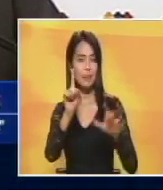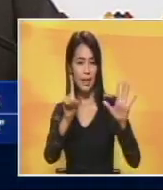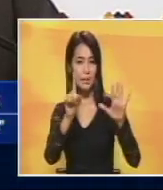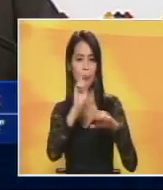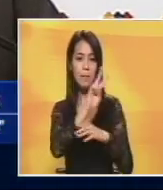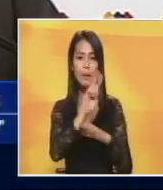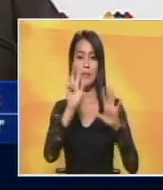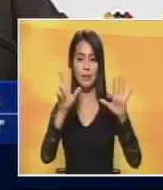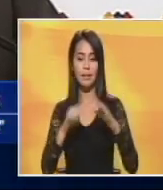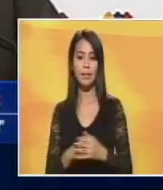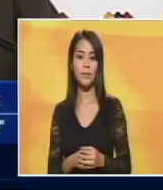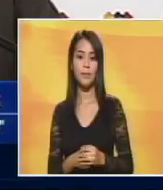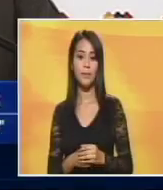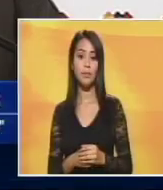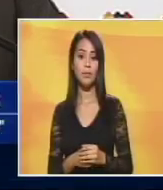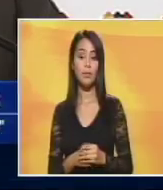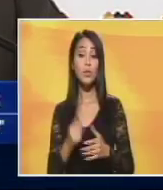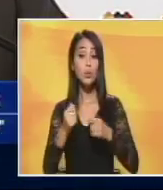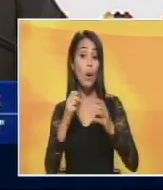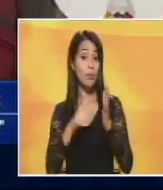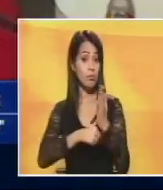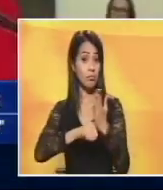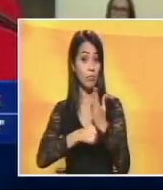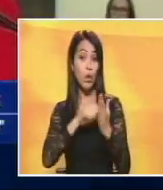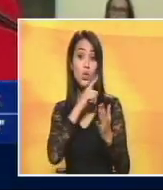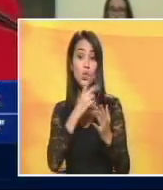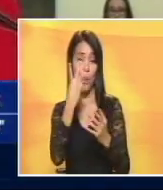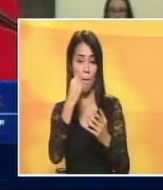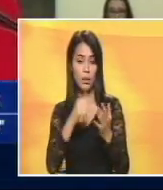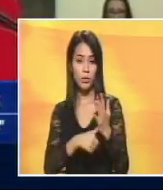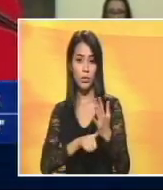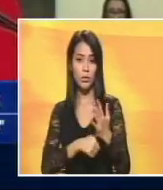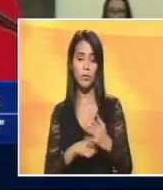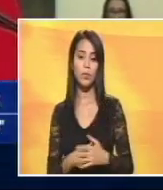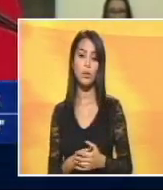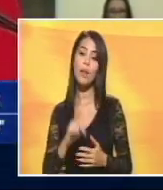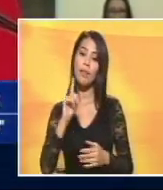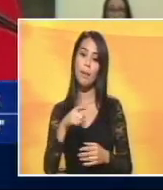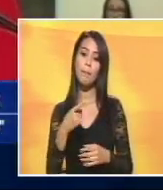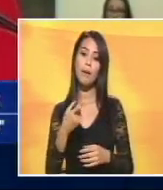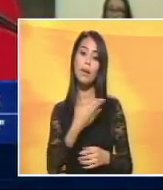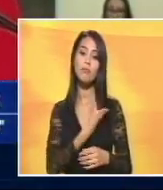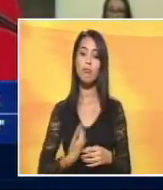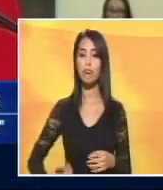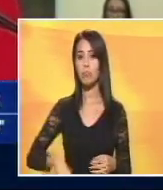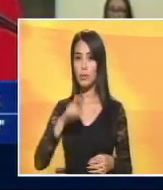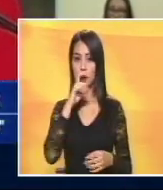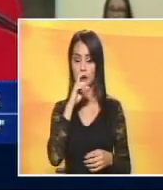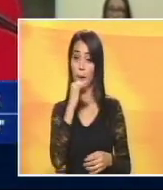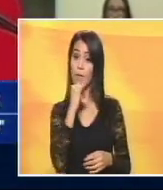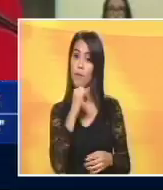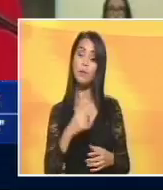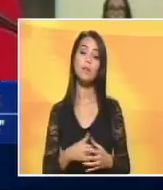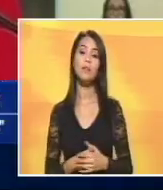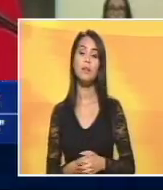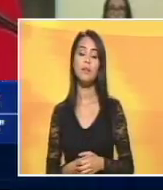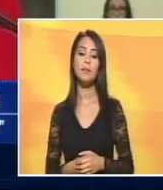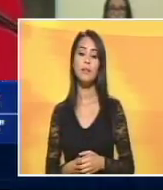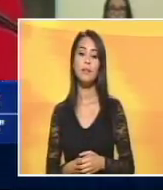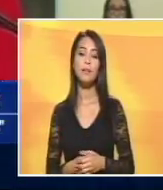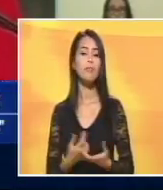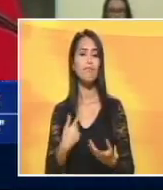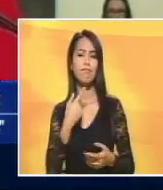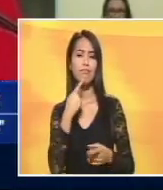teléfonos celulares, escribiendo su número de cédula de identidad. En cuanto a las declaraciones recientes emitidas por el presidente de la República, Nicolás Maduro,